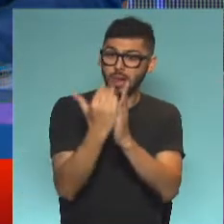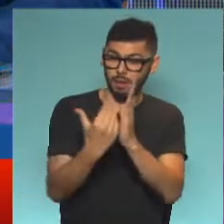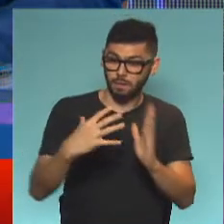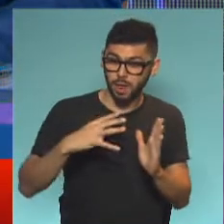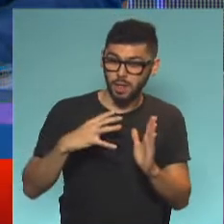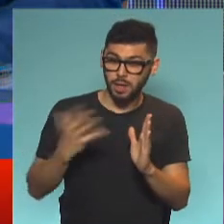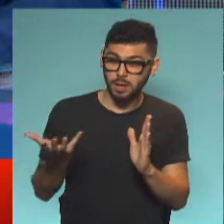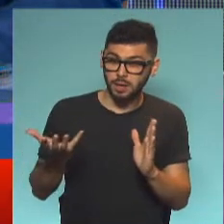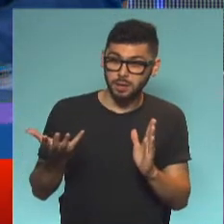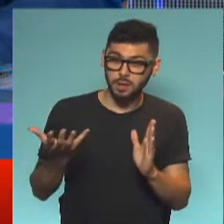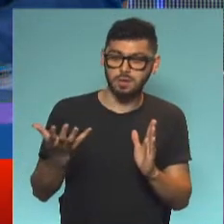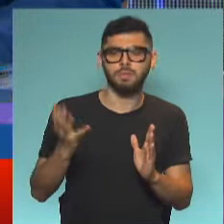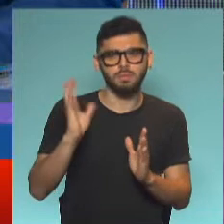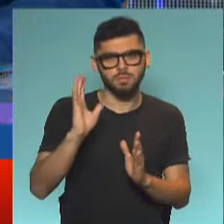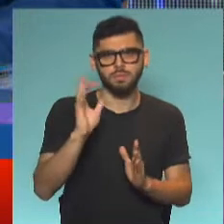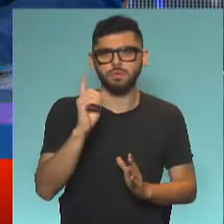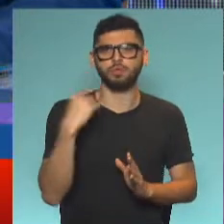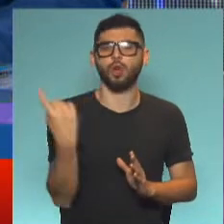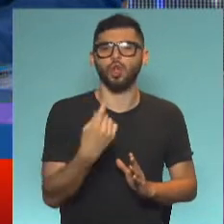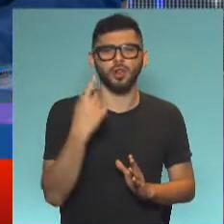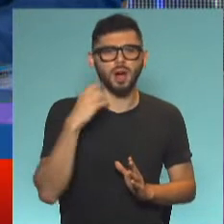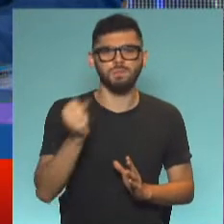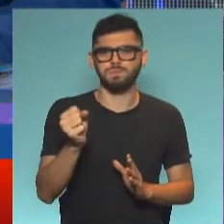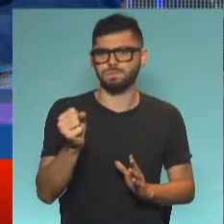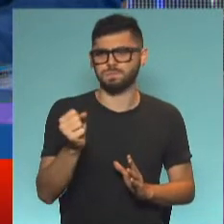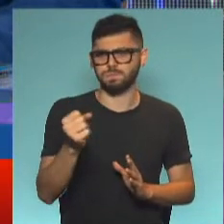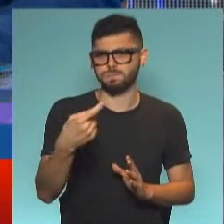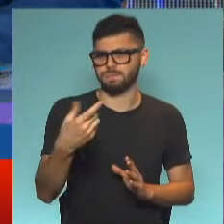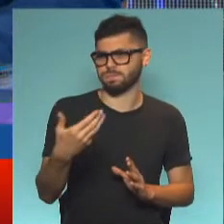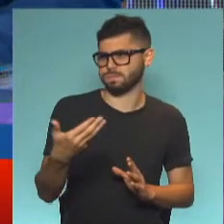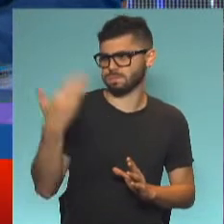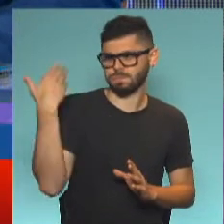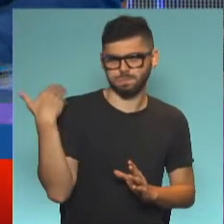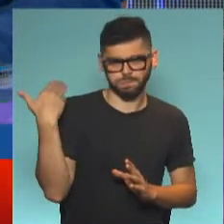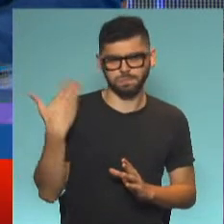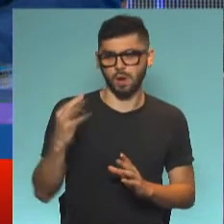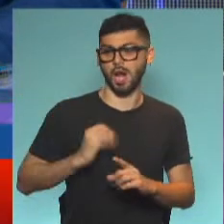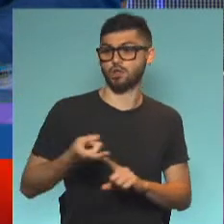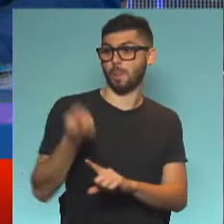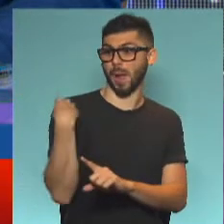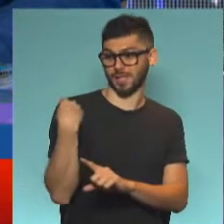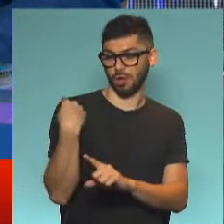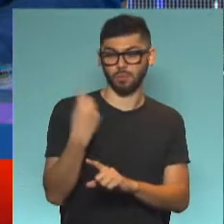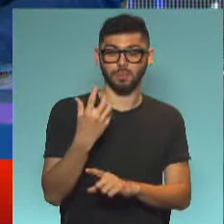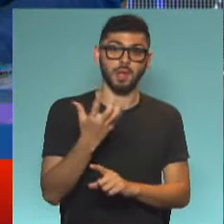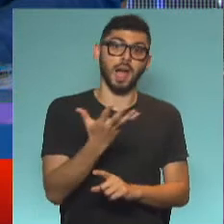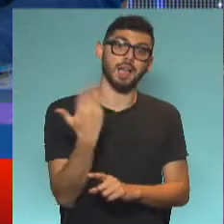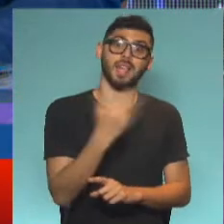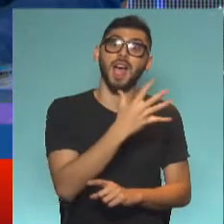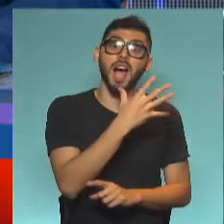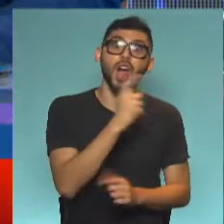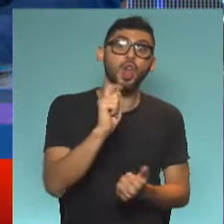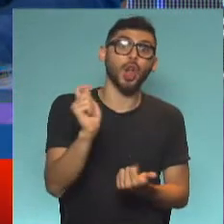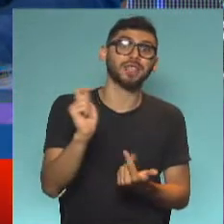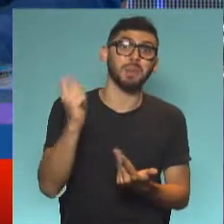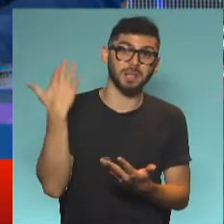parece que todos tenemos un antecedente más o menos firme de lo que fue el año pasado. 14 meses. Hay que esperar. Lo que pasa es que después esa lista